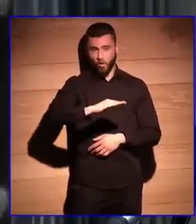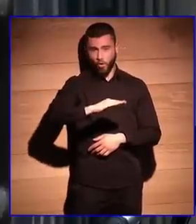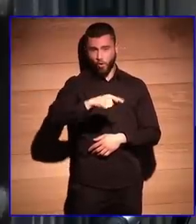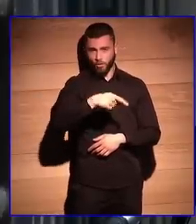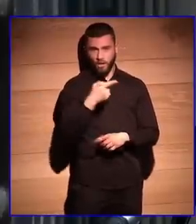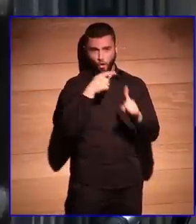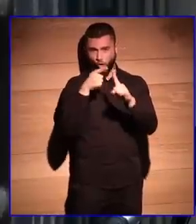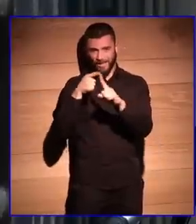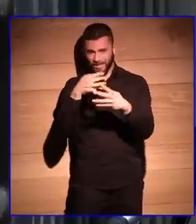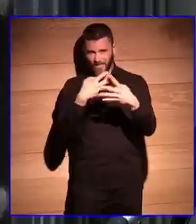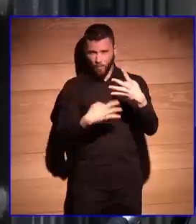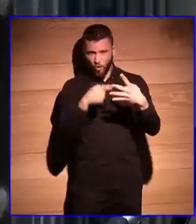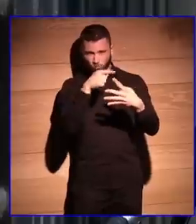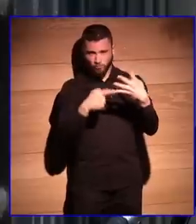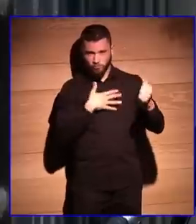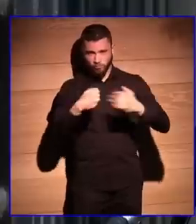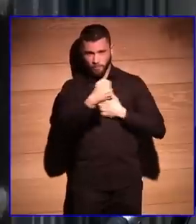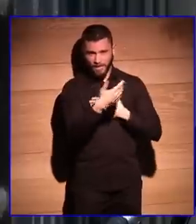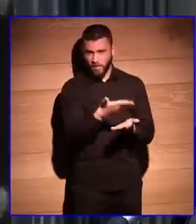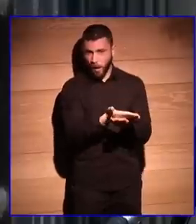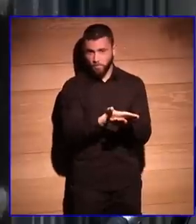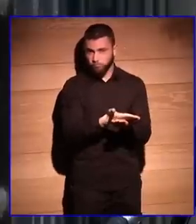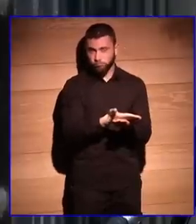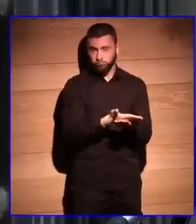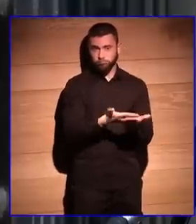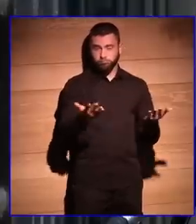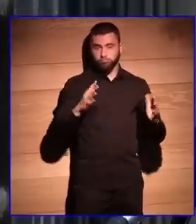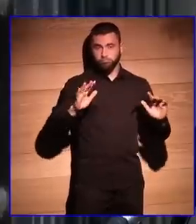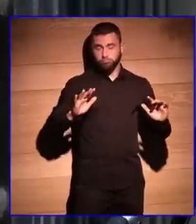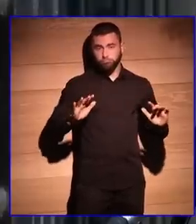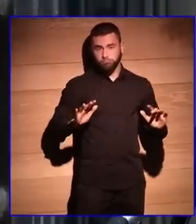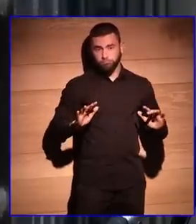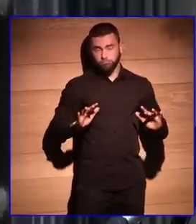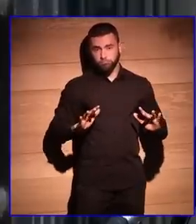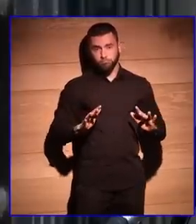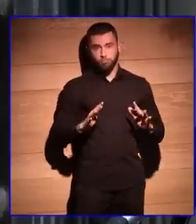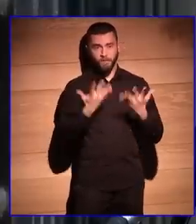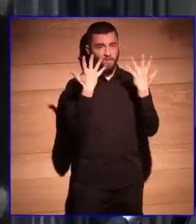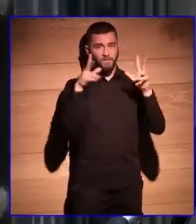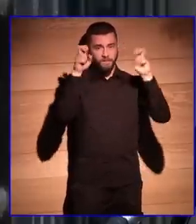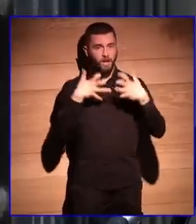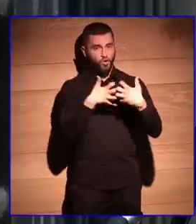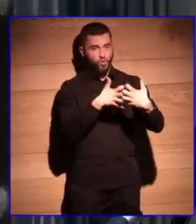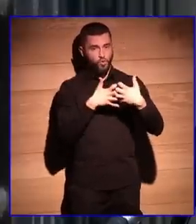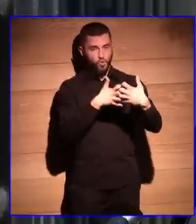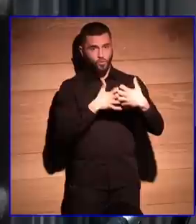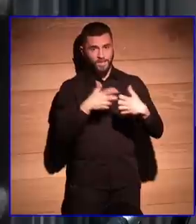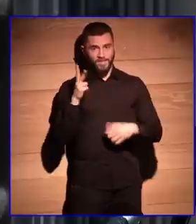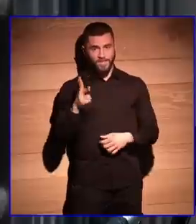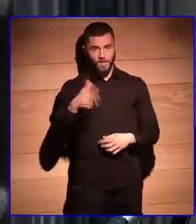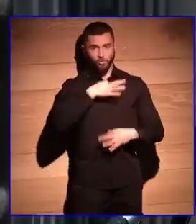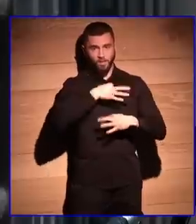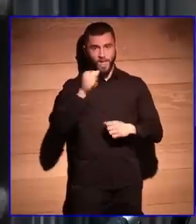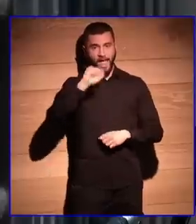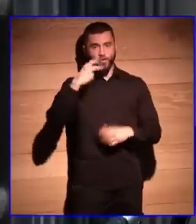con cuyas intenciones podría empatizar cualquier manifestante de las luchas por los derechos civiles de los años 60.